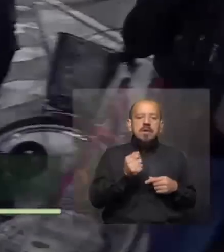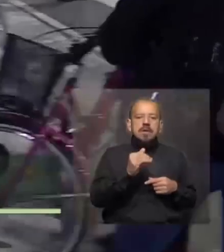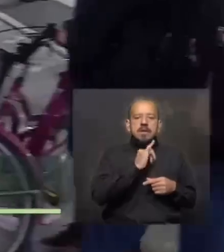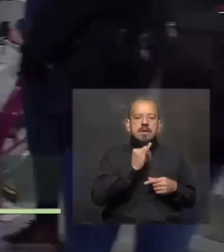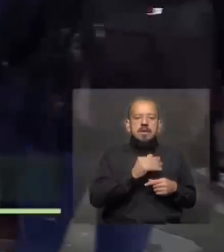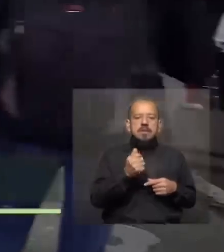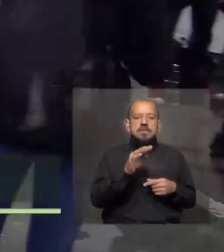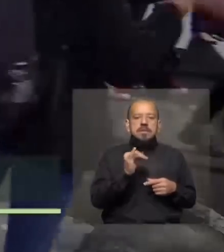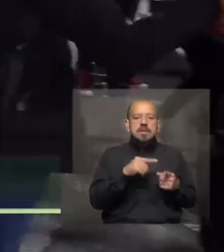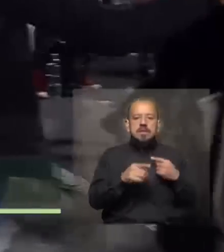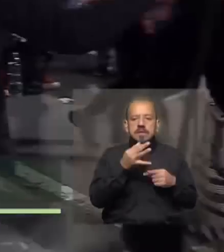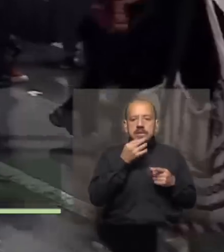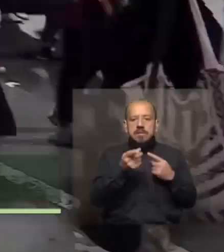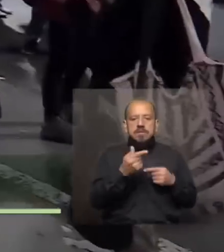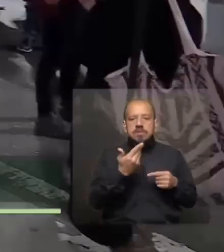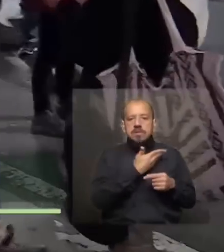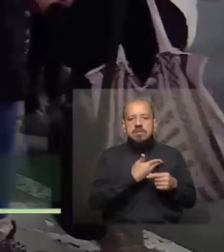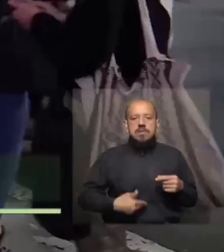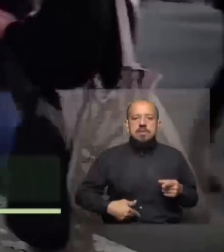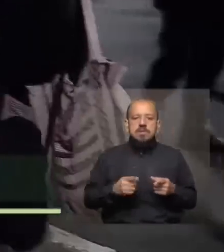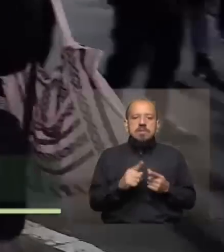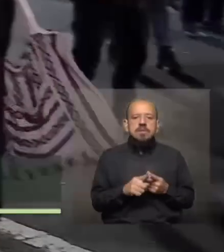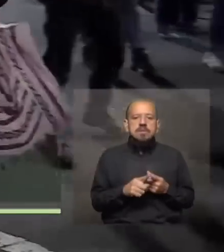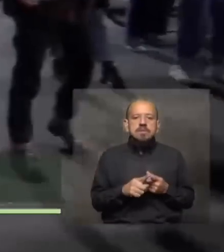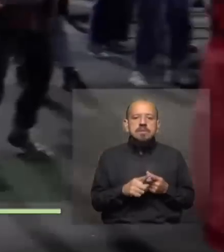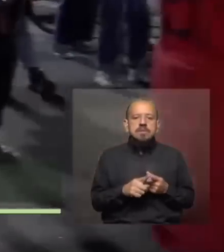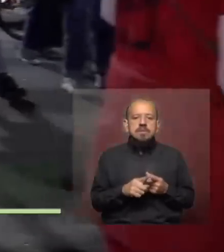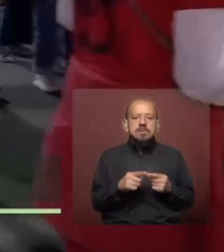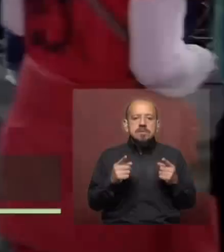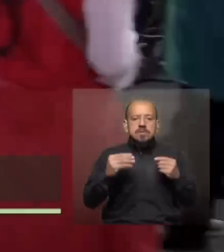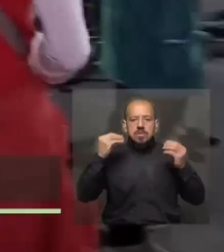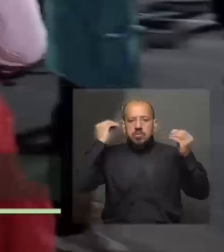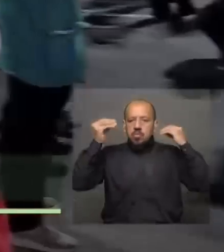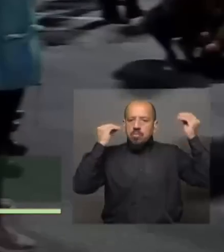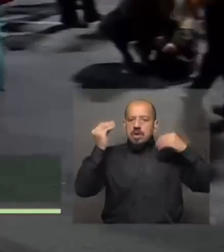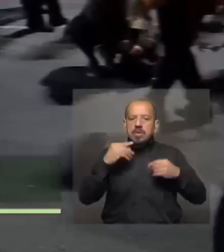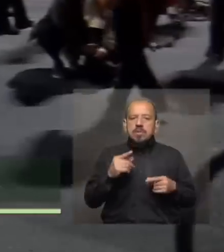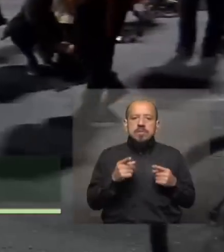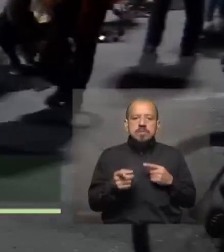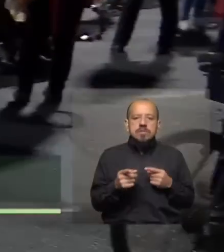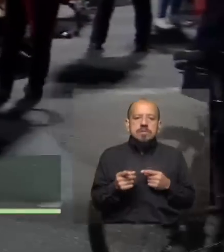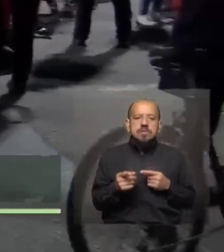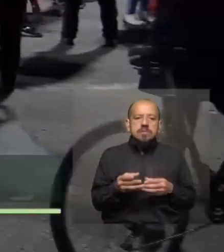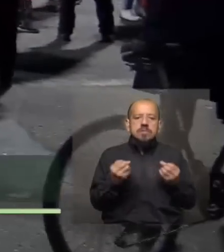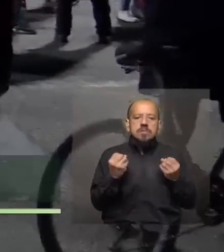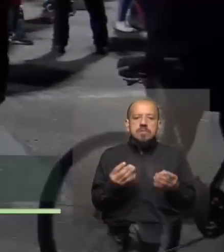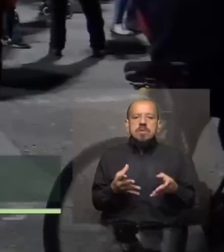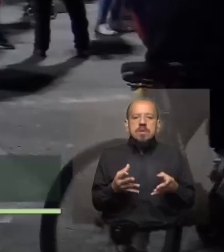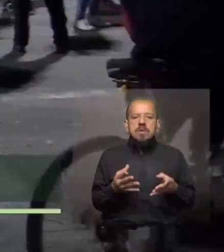lo manifestó justamente el presidente y nos preocupa porque